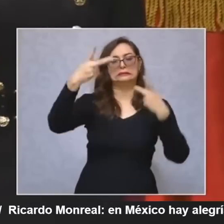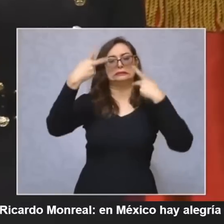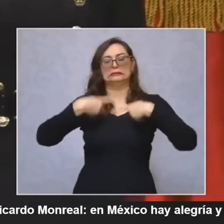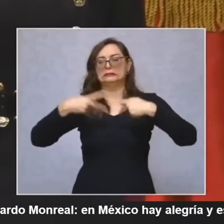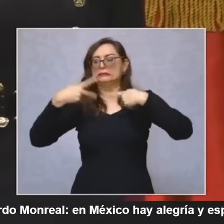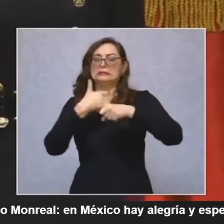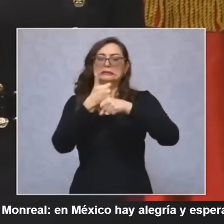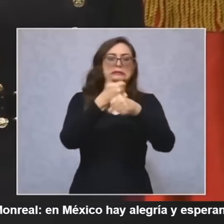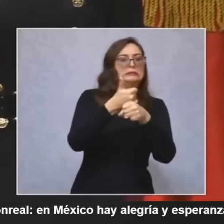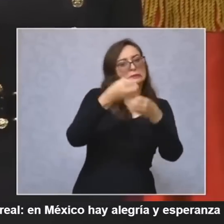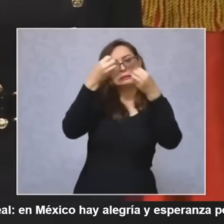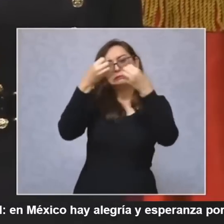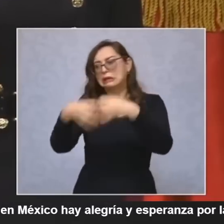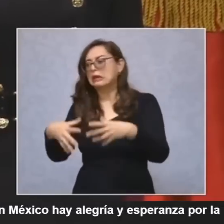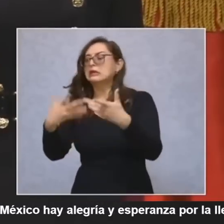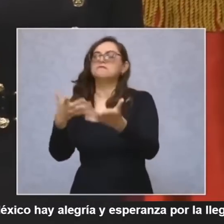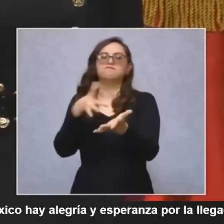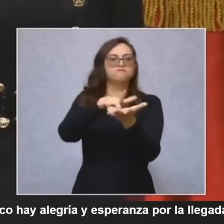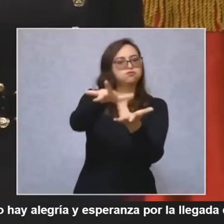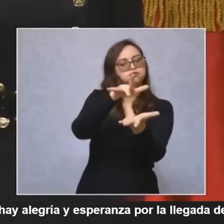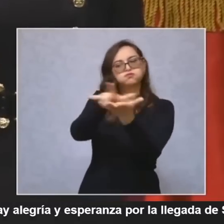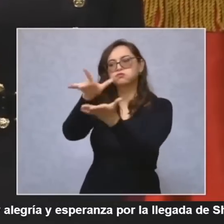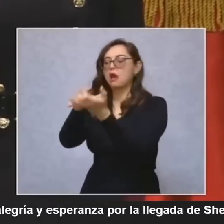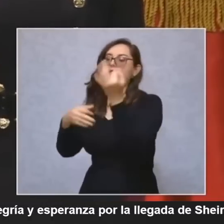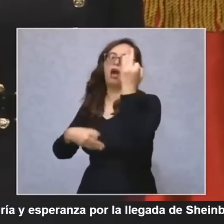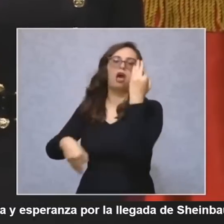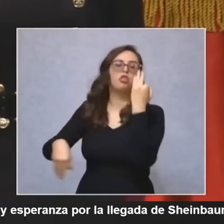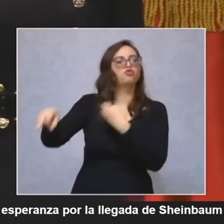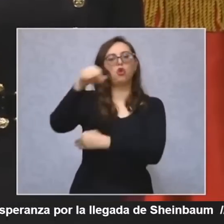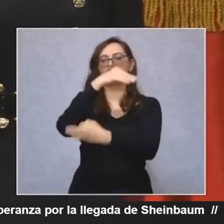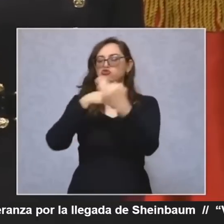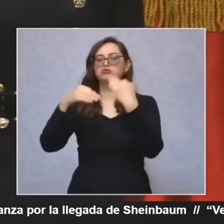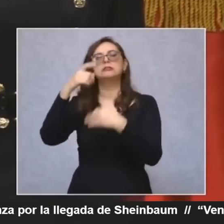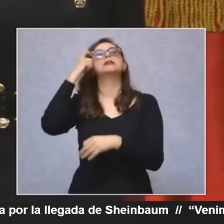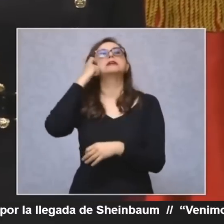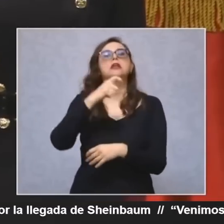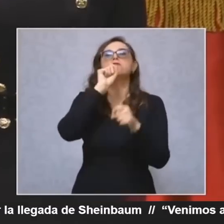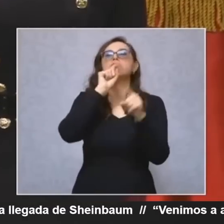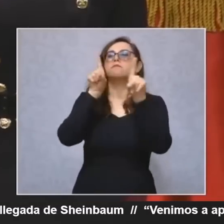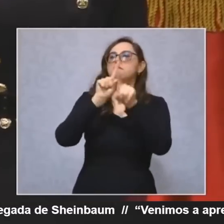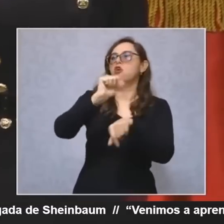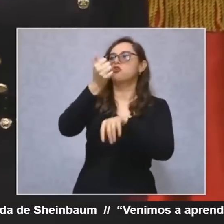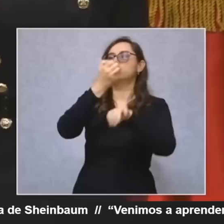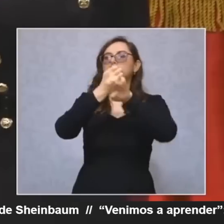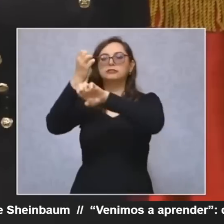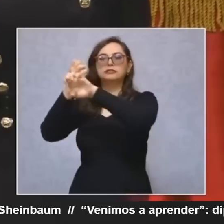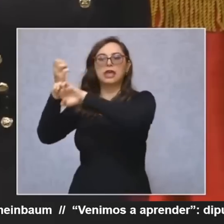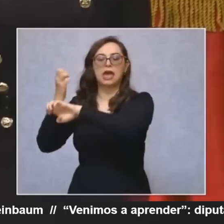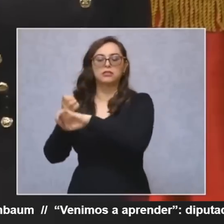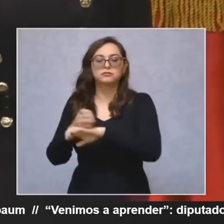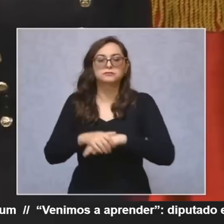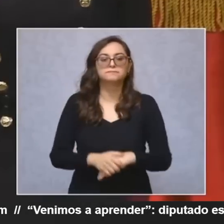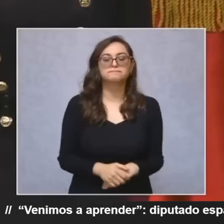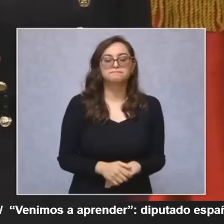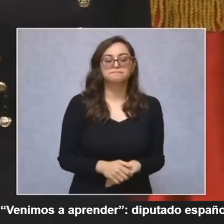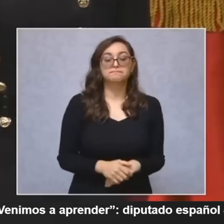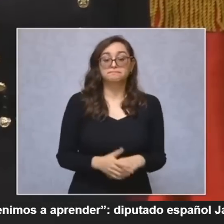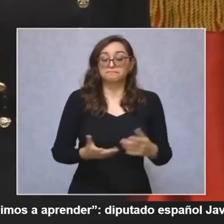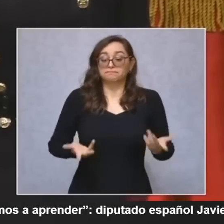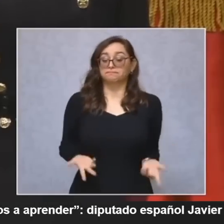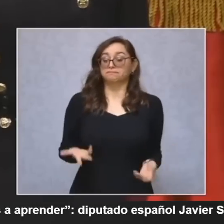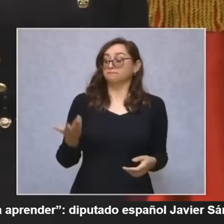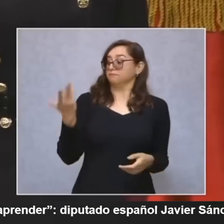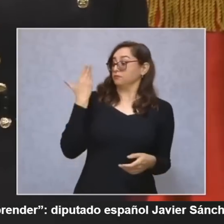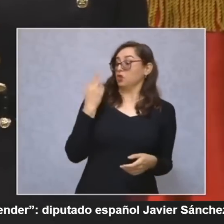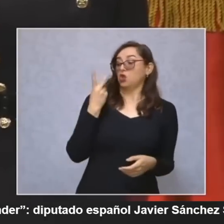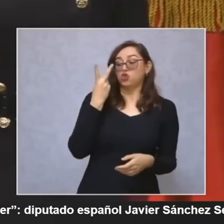Guerrero y de otros estados. Dije que el pueblo fue muy claro al decir este